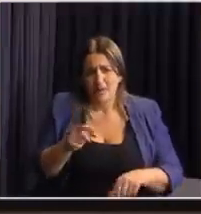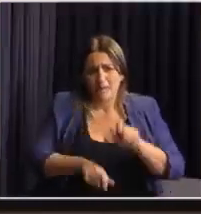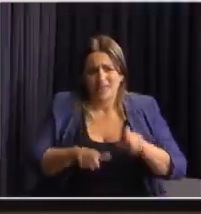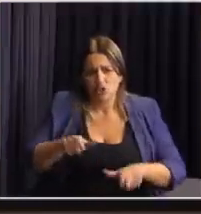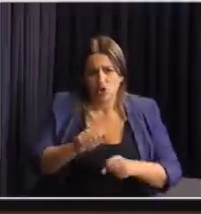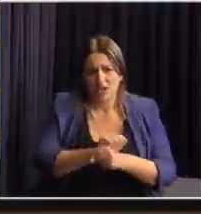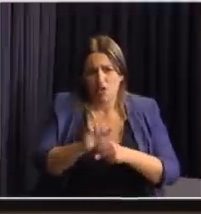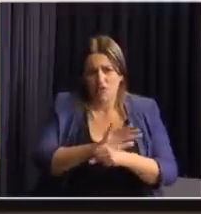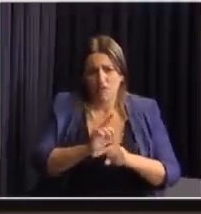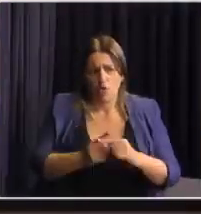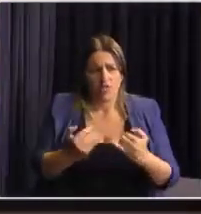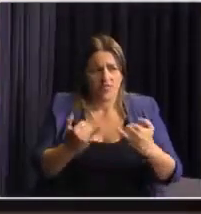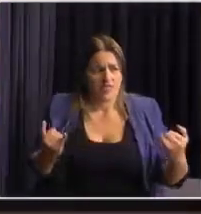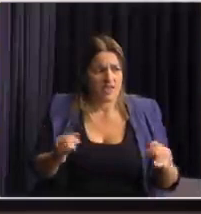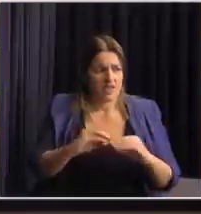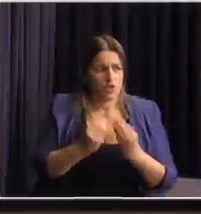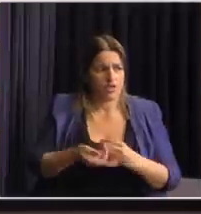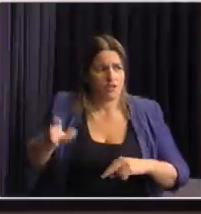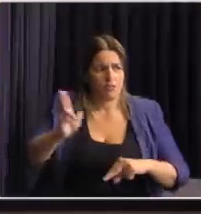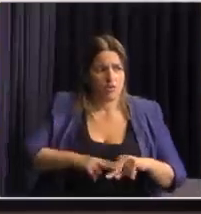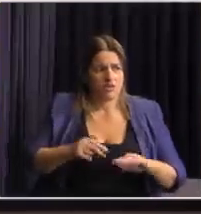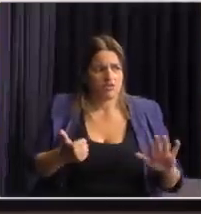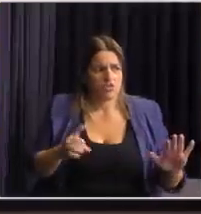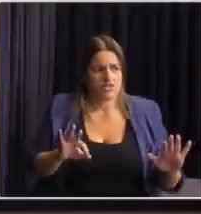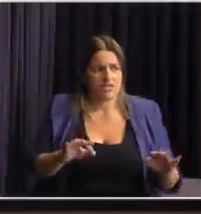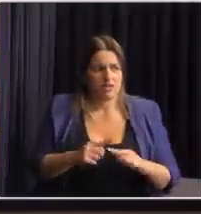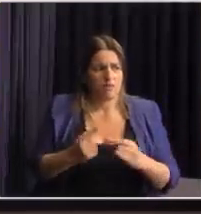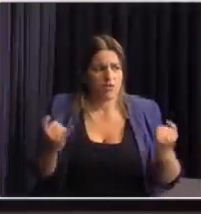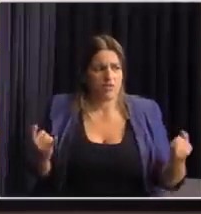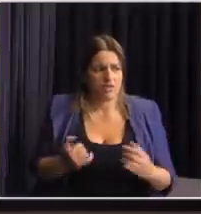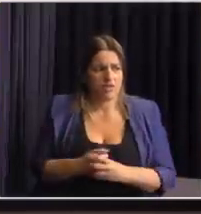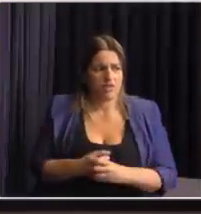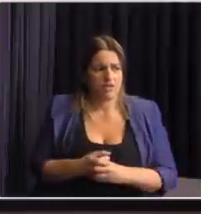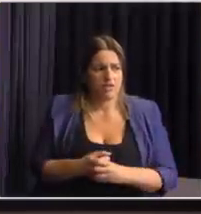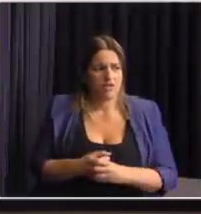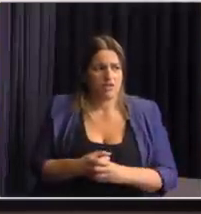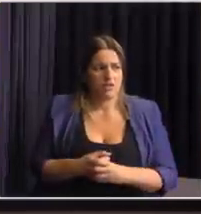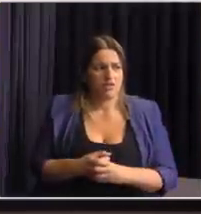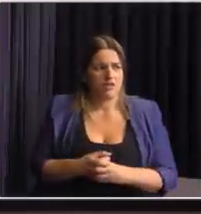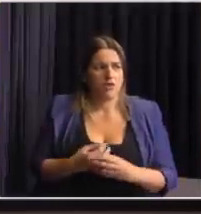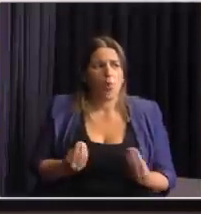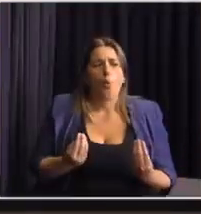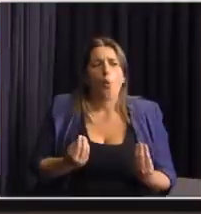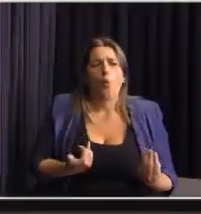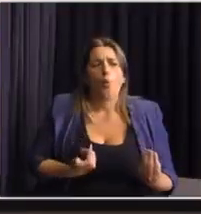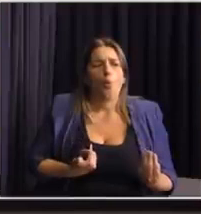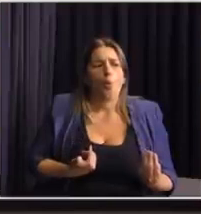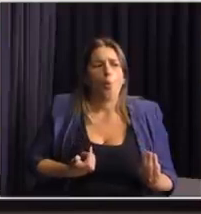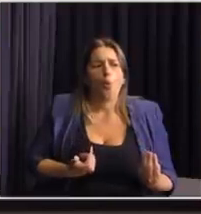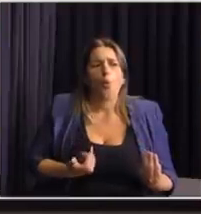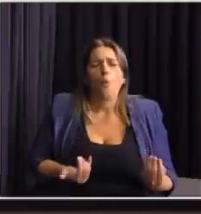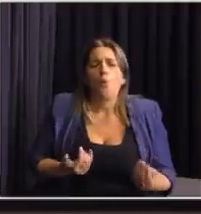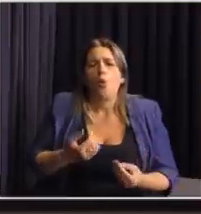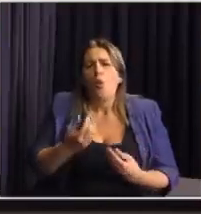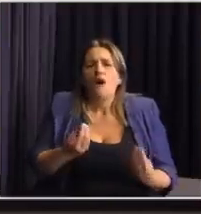de unas 60 muertes aproximadamente en promedio por día. ¿Cuál sería la explicación técnica, científica de este fenómeno?